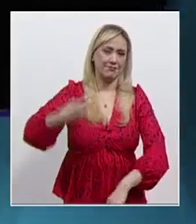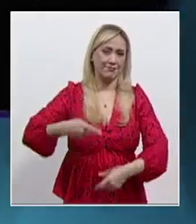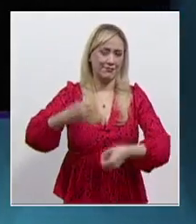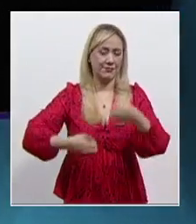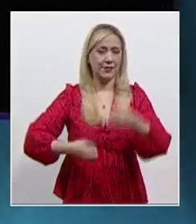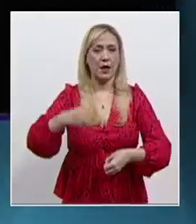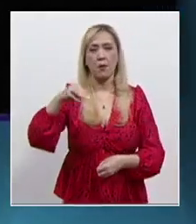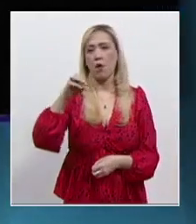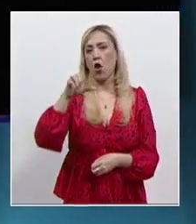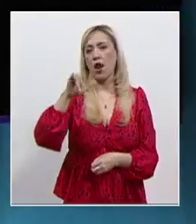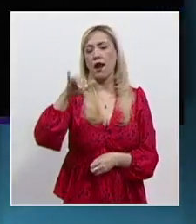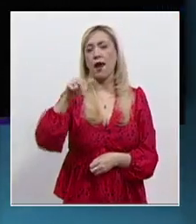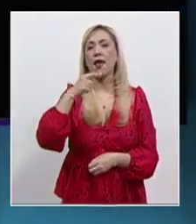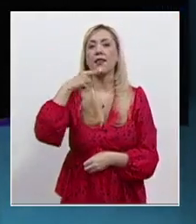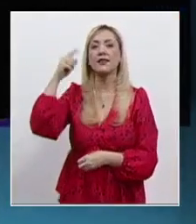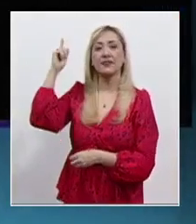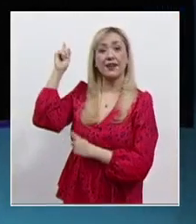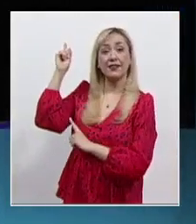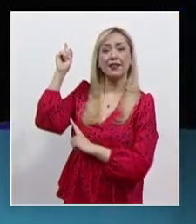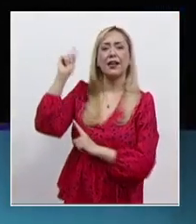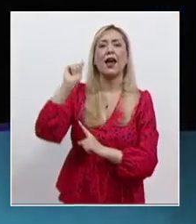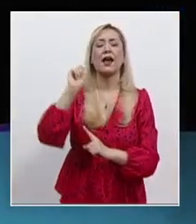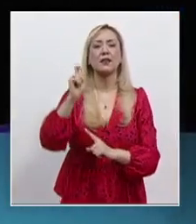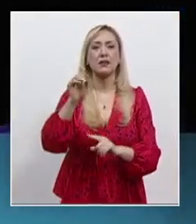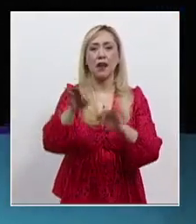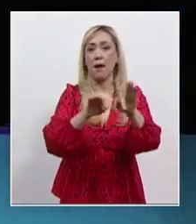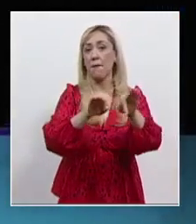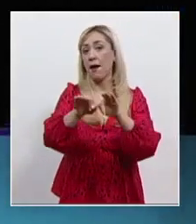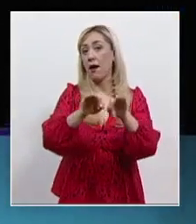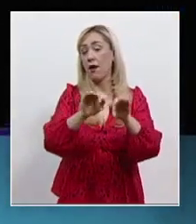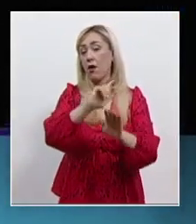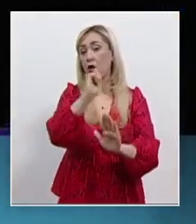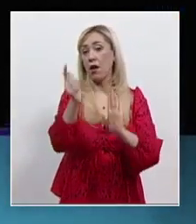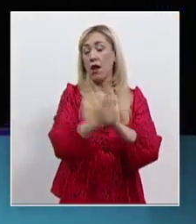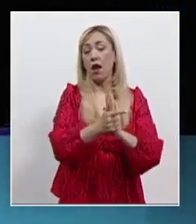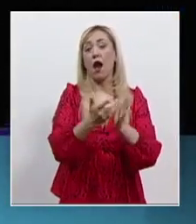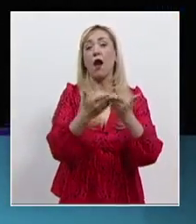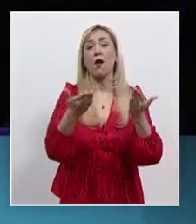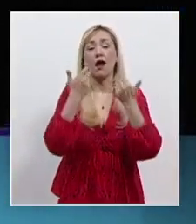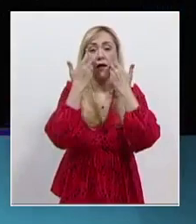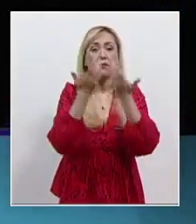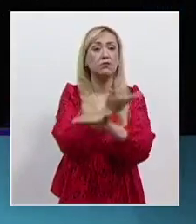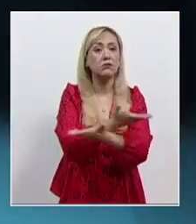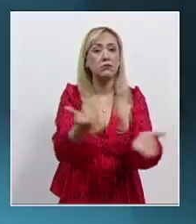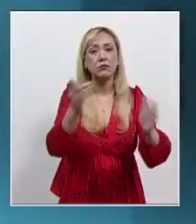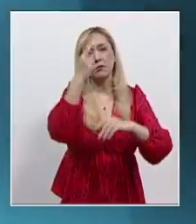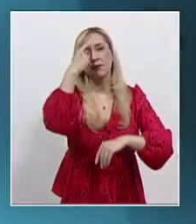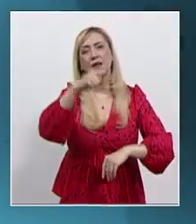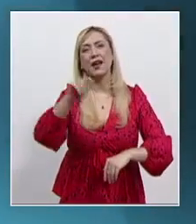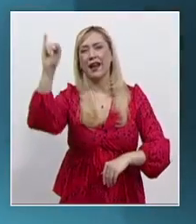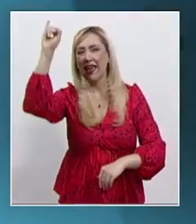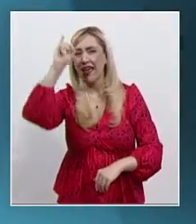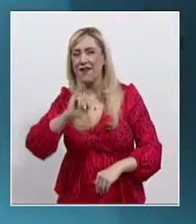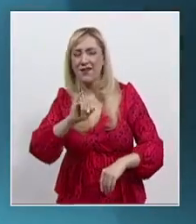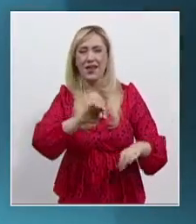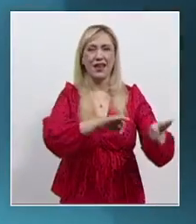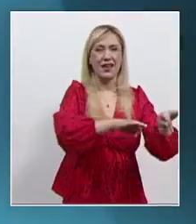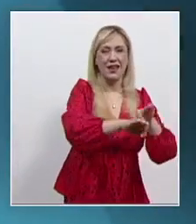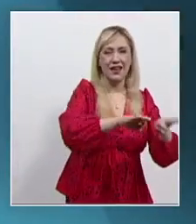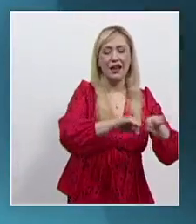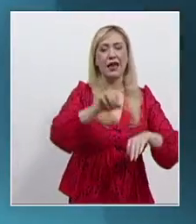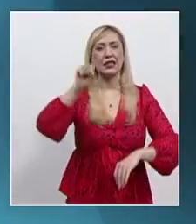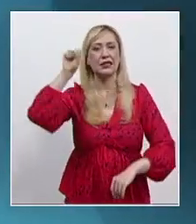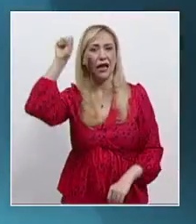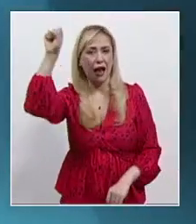del Poder Judicial Federal con la justicia laboral, sistema que hoy se enfoca en garantizar que las relaciones entre trabajadores,